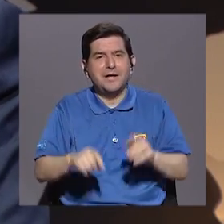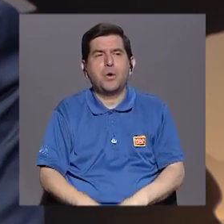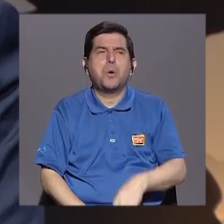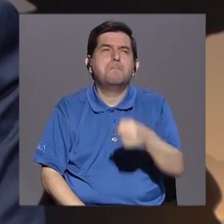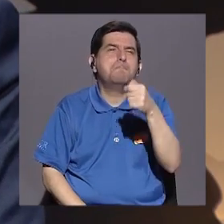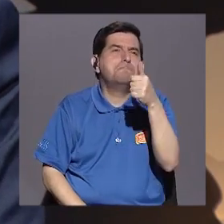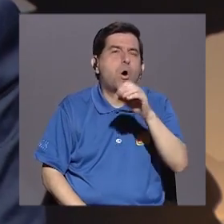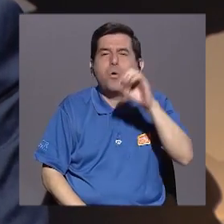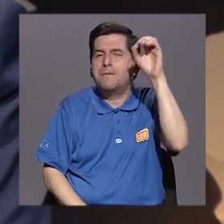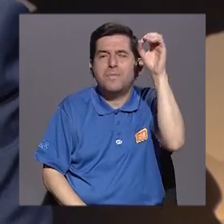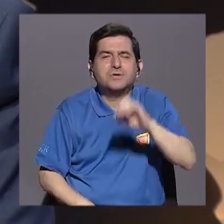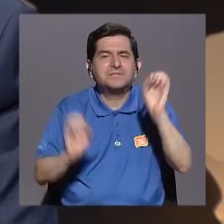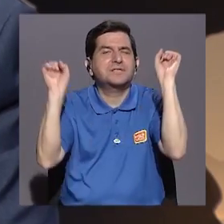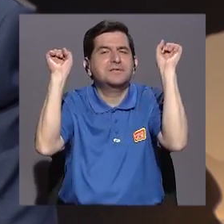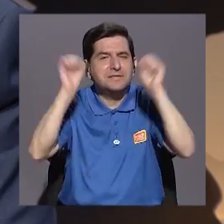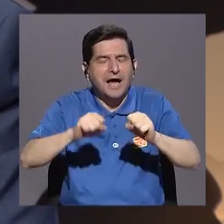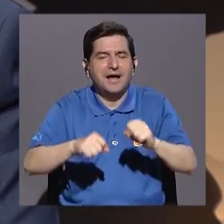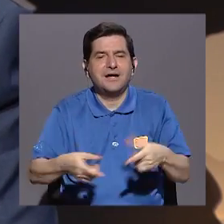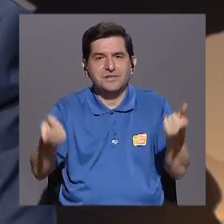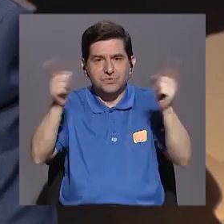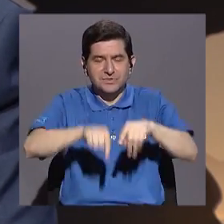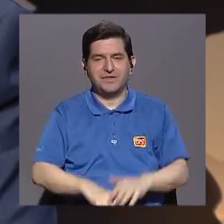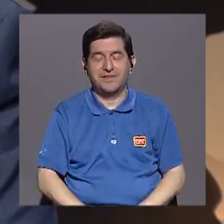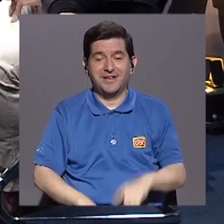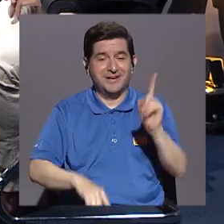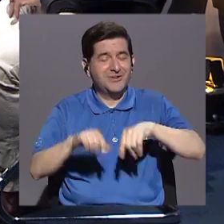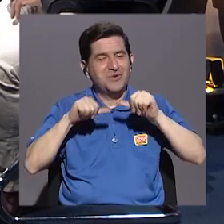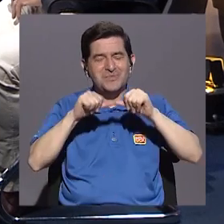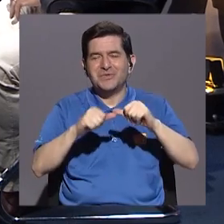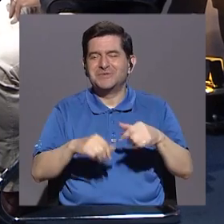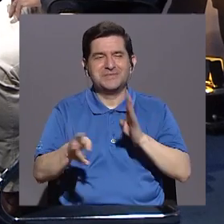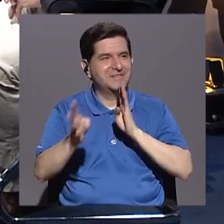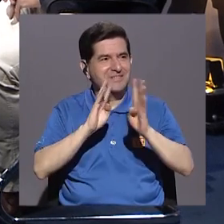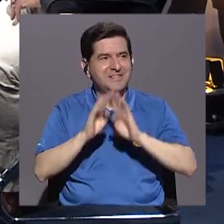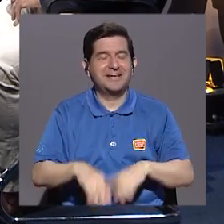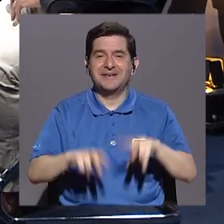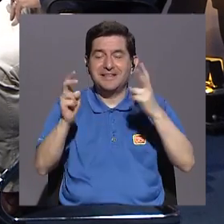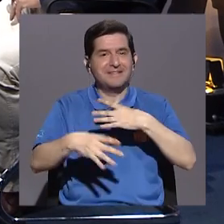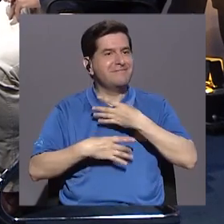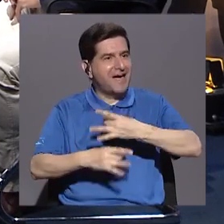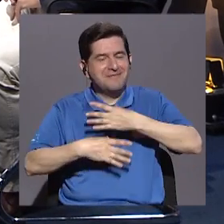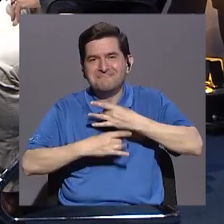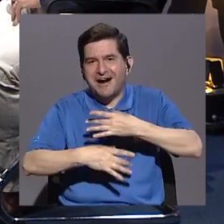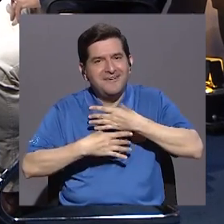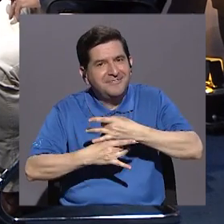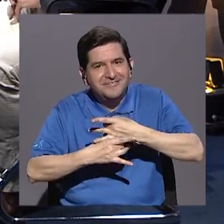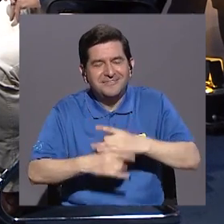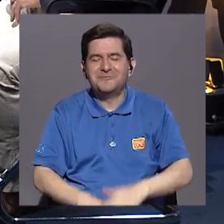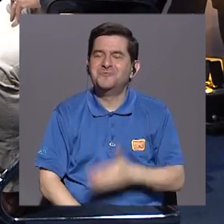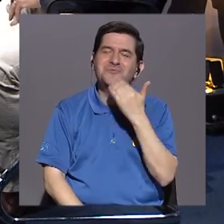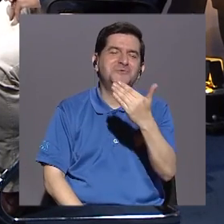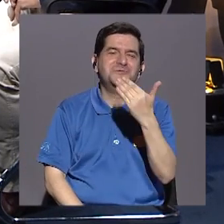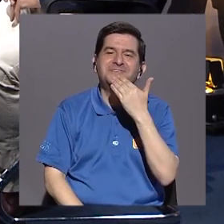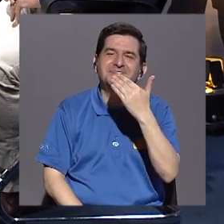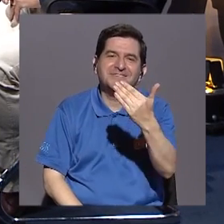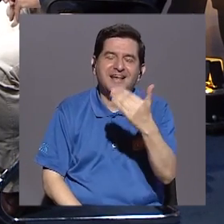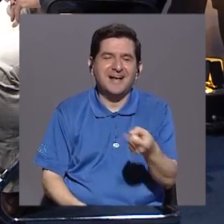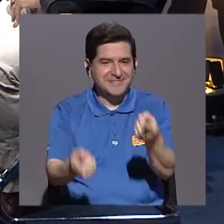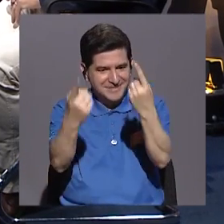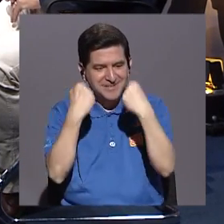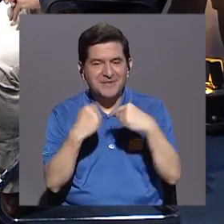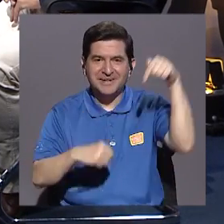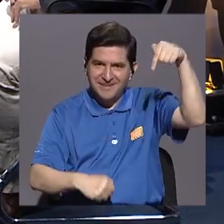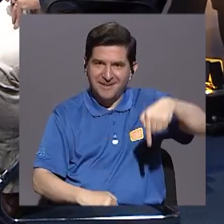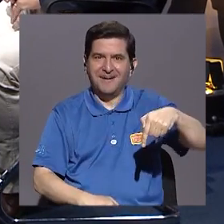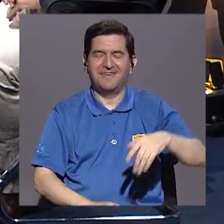es poco probable es poco no habíamos tiempo para seguir conversando que es un tema apasionante es le agradezco mucho su